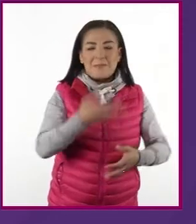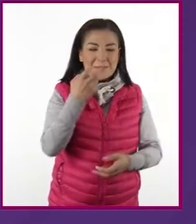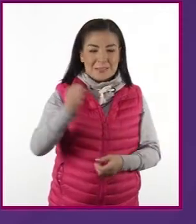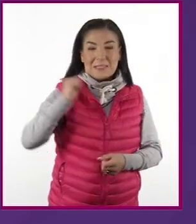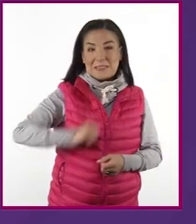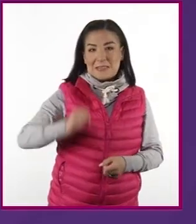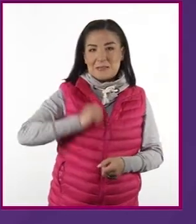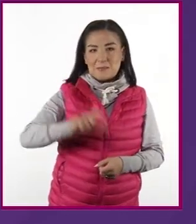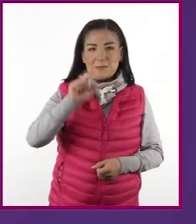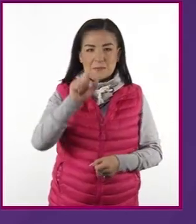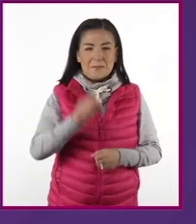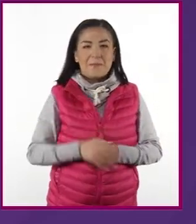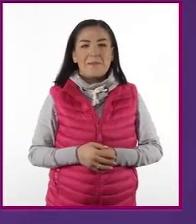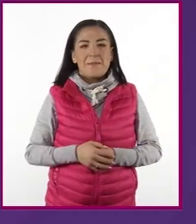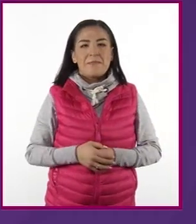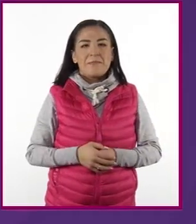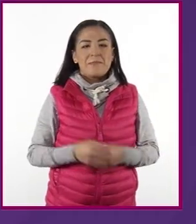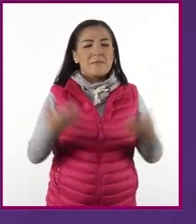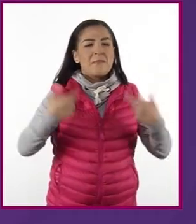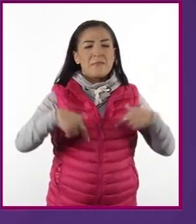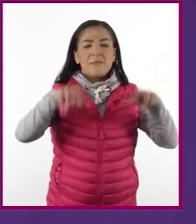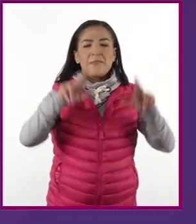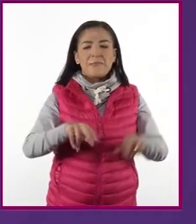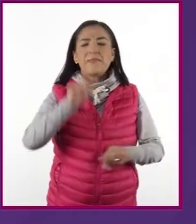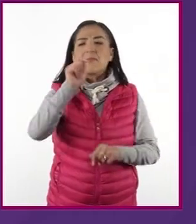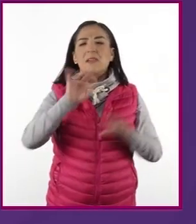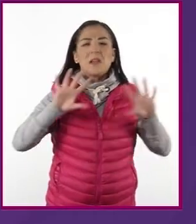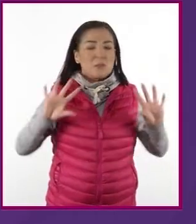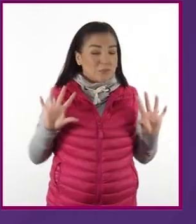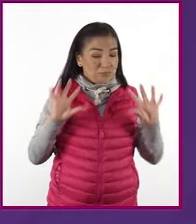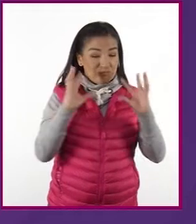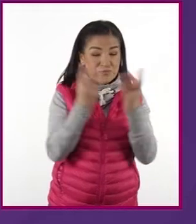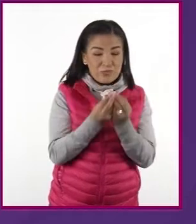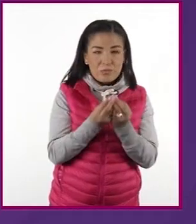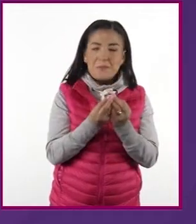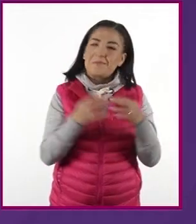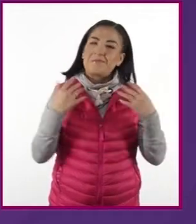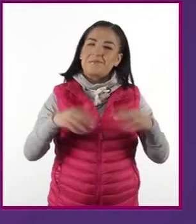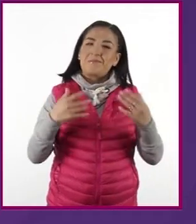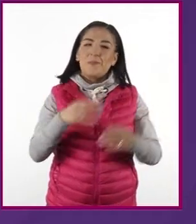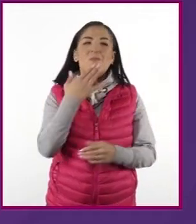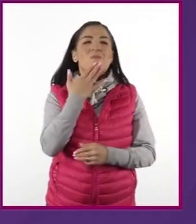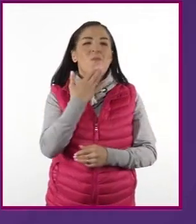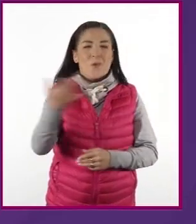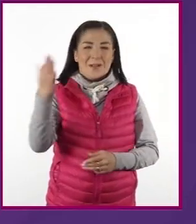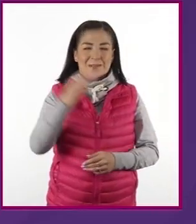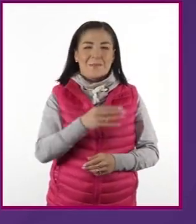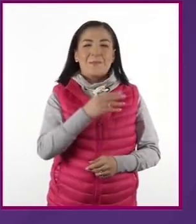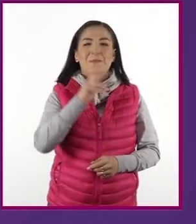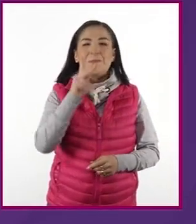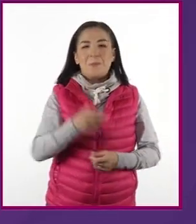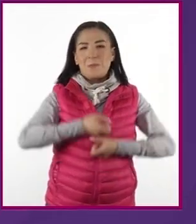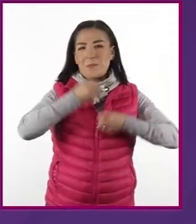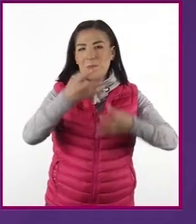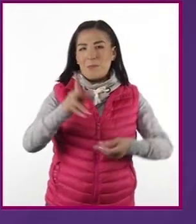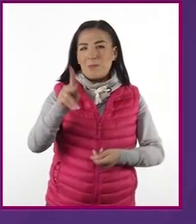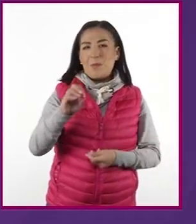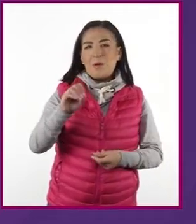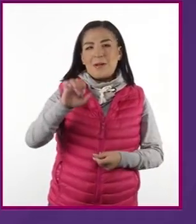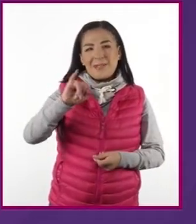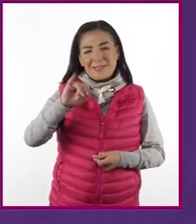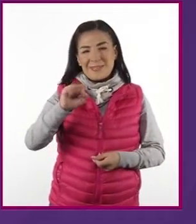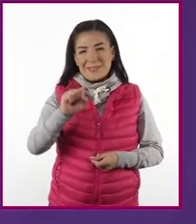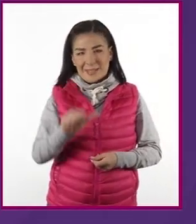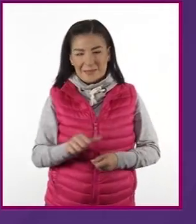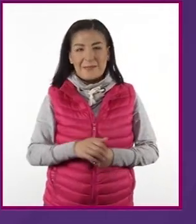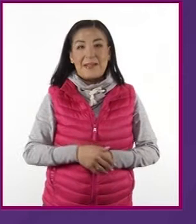un compendio de muy buena poesía y como tal aspira a ser leído. El